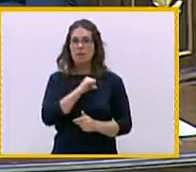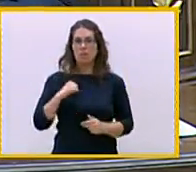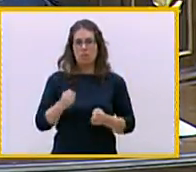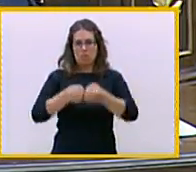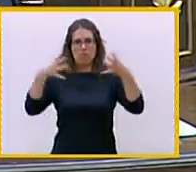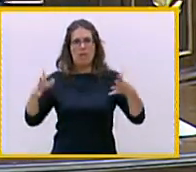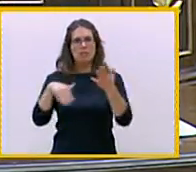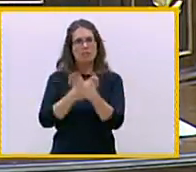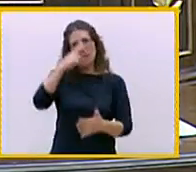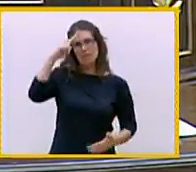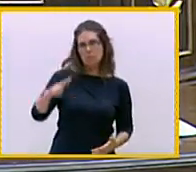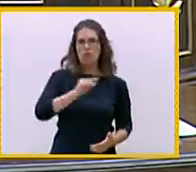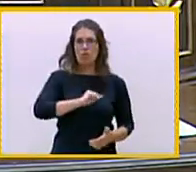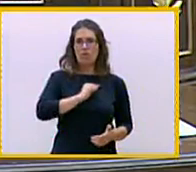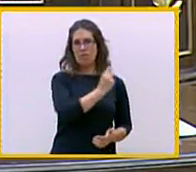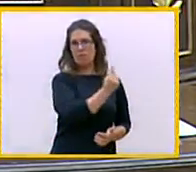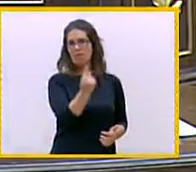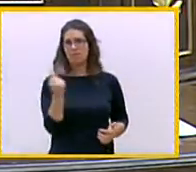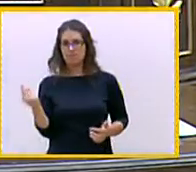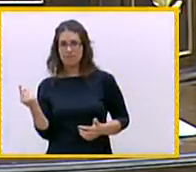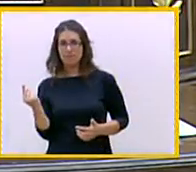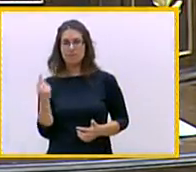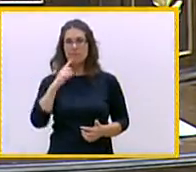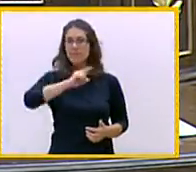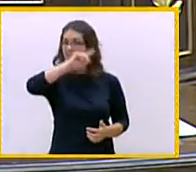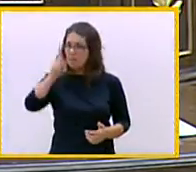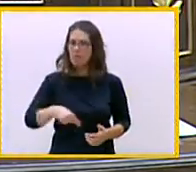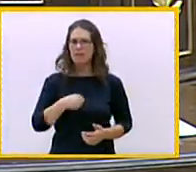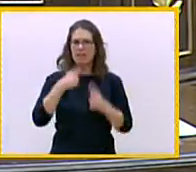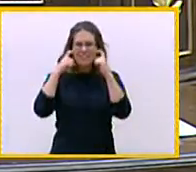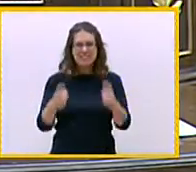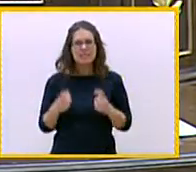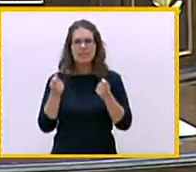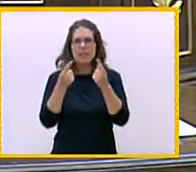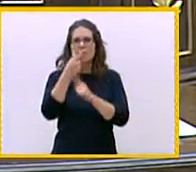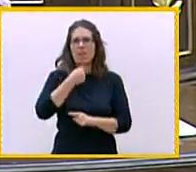la conciencia de cada uno. También hemos tratado de facilitar el control del poder